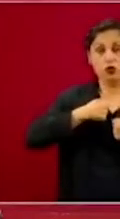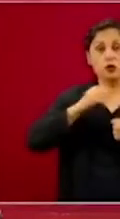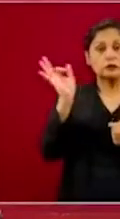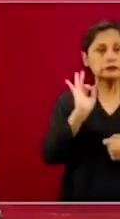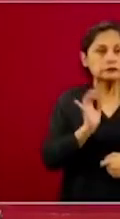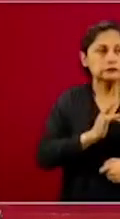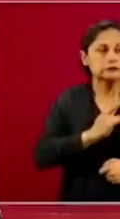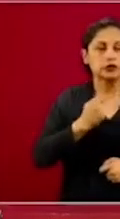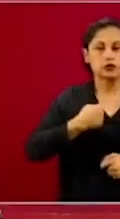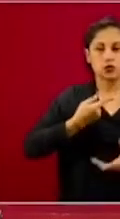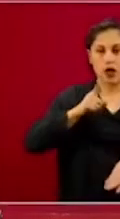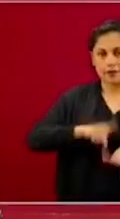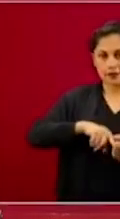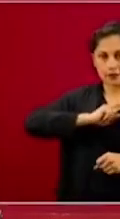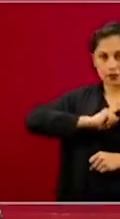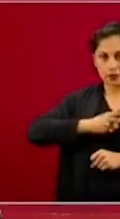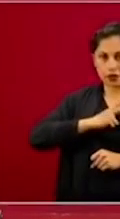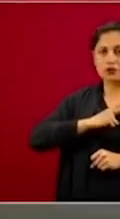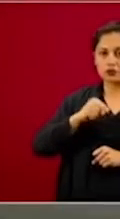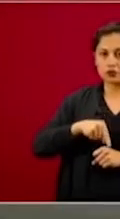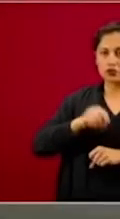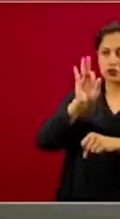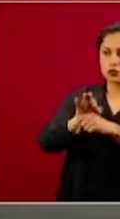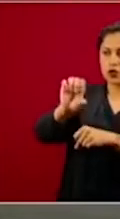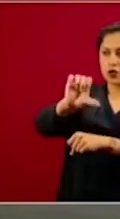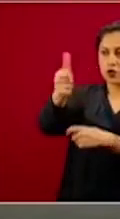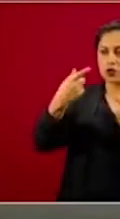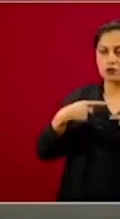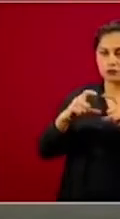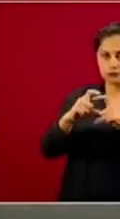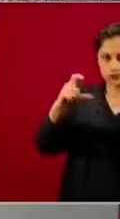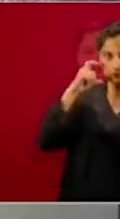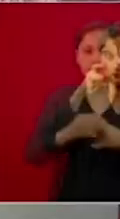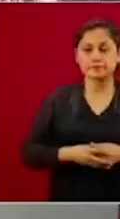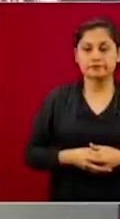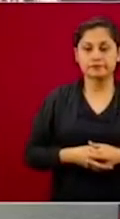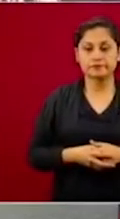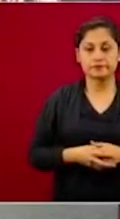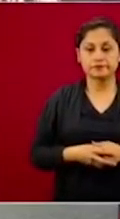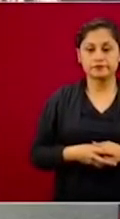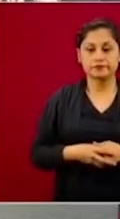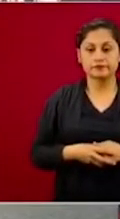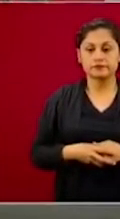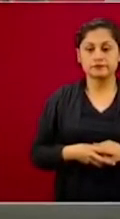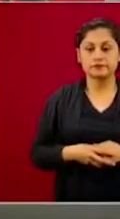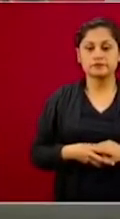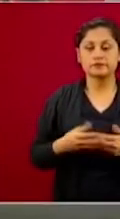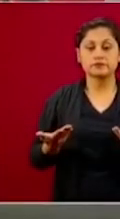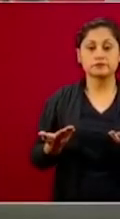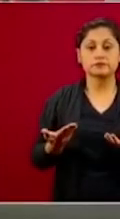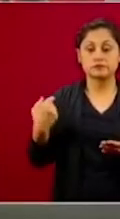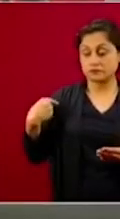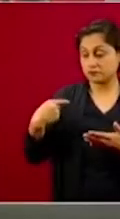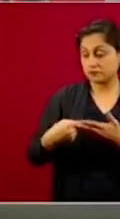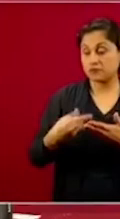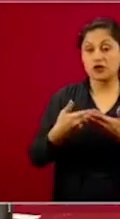de protección para quien lo recibe. Esas son las motivaciones para hoy sí y ayer no. Afortunadamente, hasta el día de hoy, 25 de mayo,